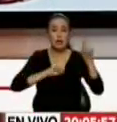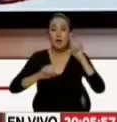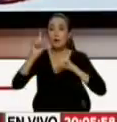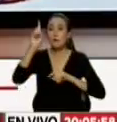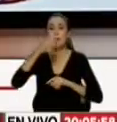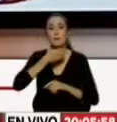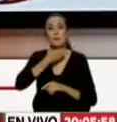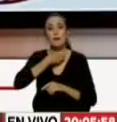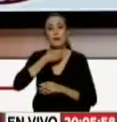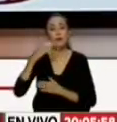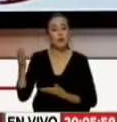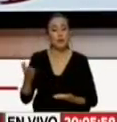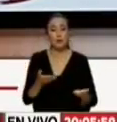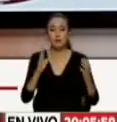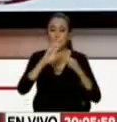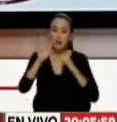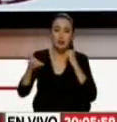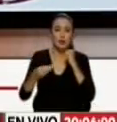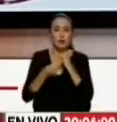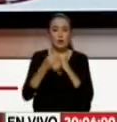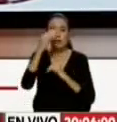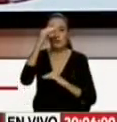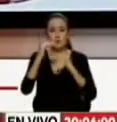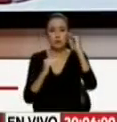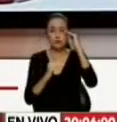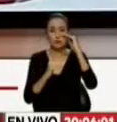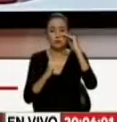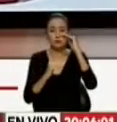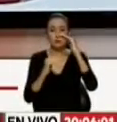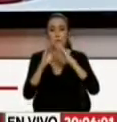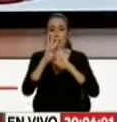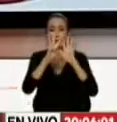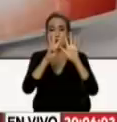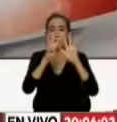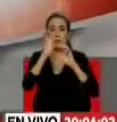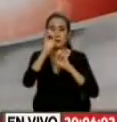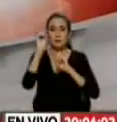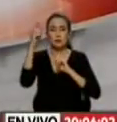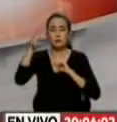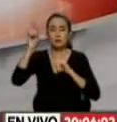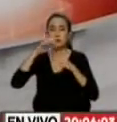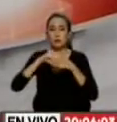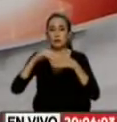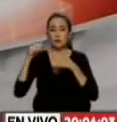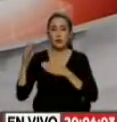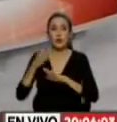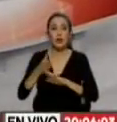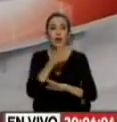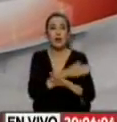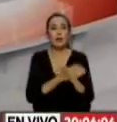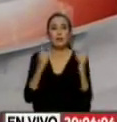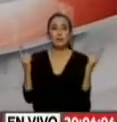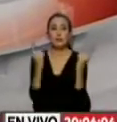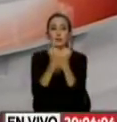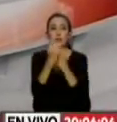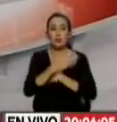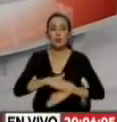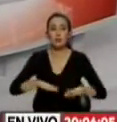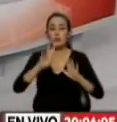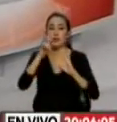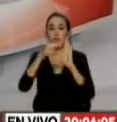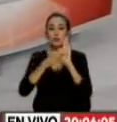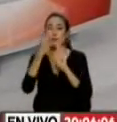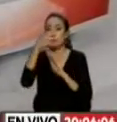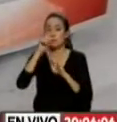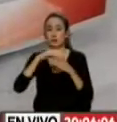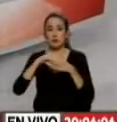agosto acumulamos un déficit de menos 900 millones de dólares de este año frente al del año anterior, que fue mayor a 2.000 millones de